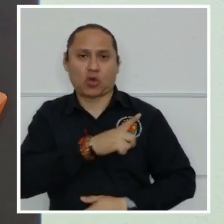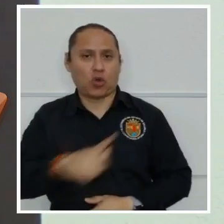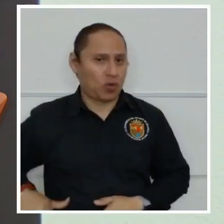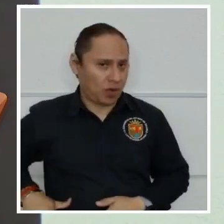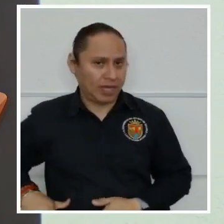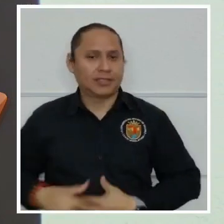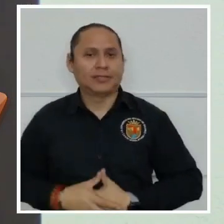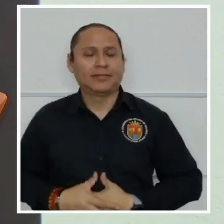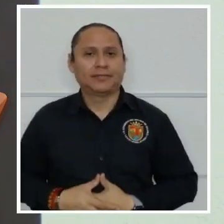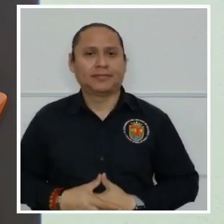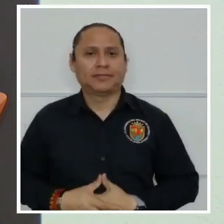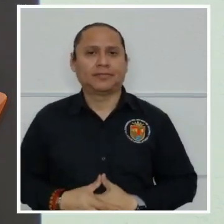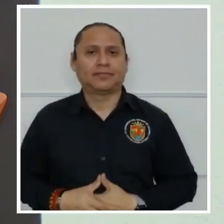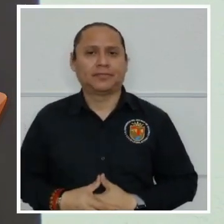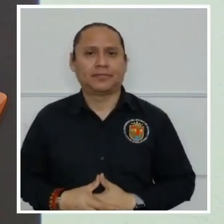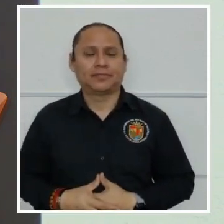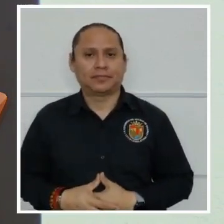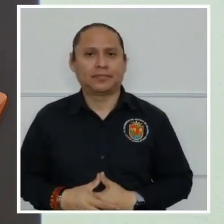gobierno del estado de Chiapas,